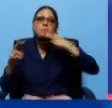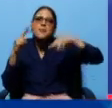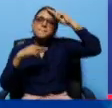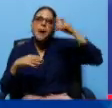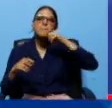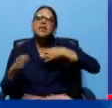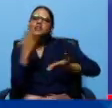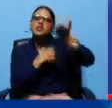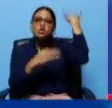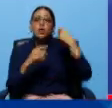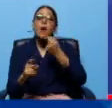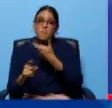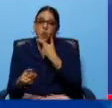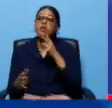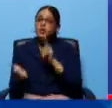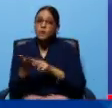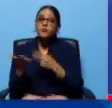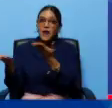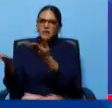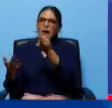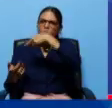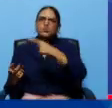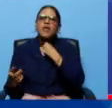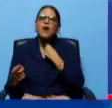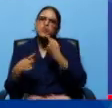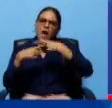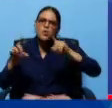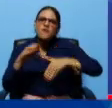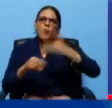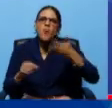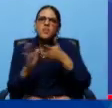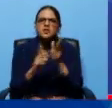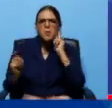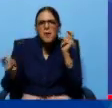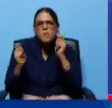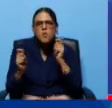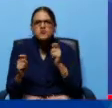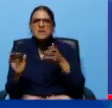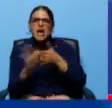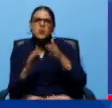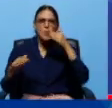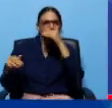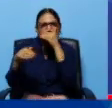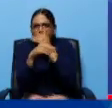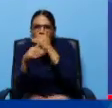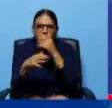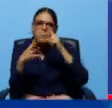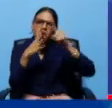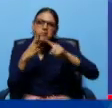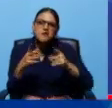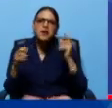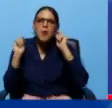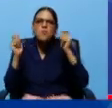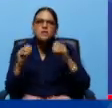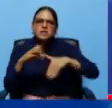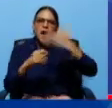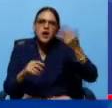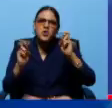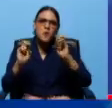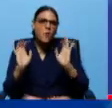Suena bonito, ¿verdad, muchachos? ¿A ustedes les gusta el reggaetón? ¿No? ¿El rap? ¿Qué música les gusta a ustedes?